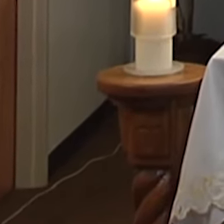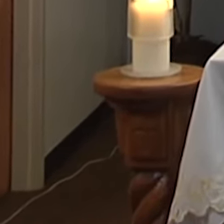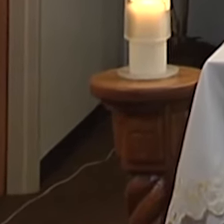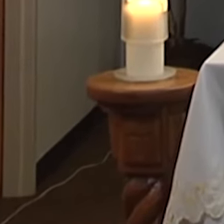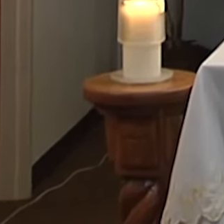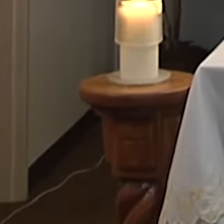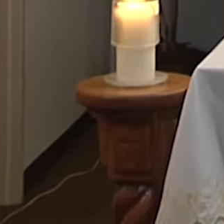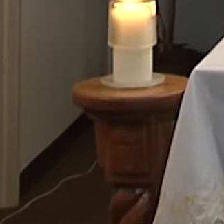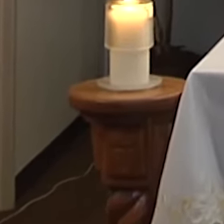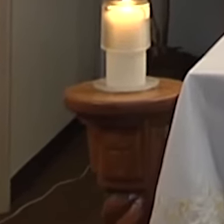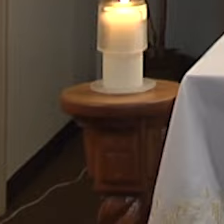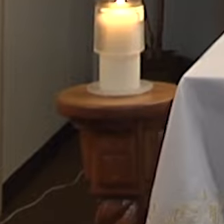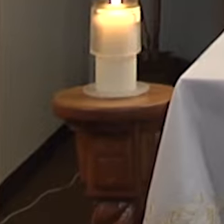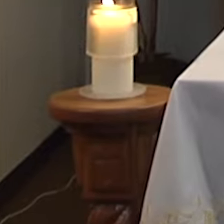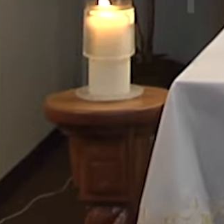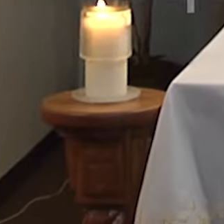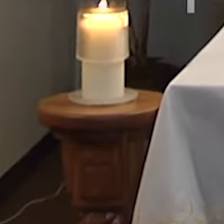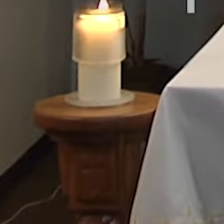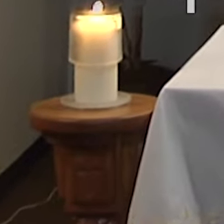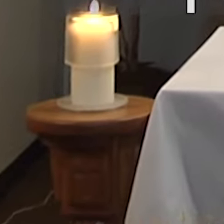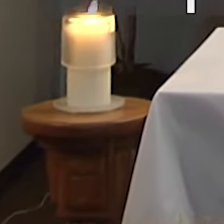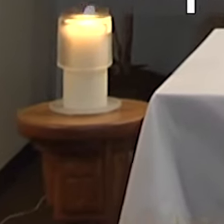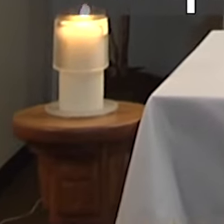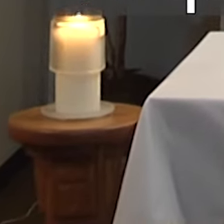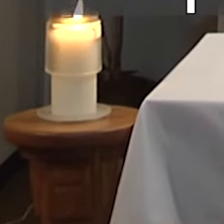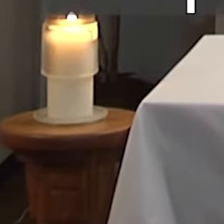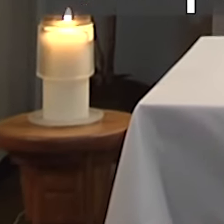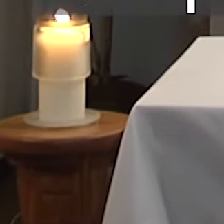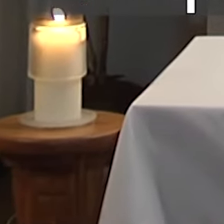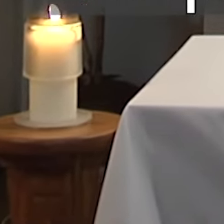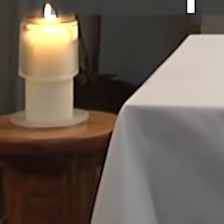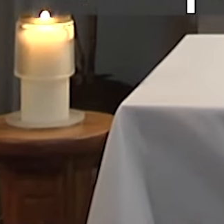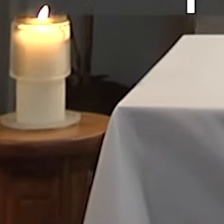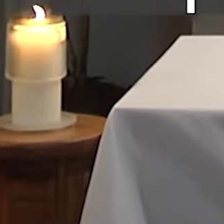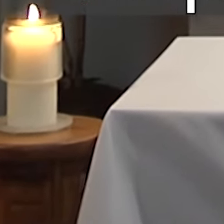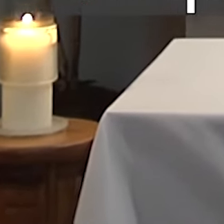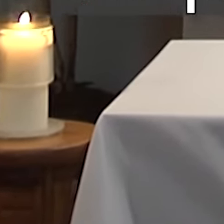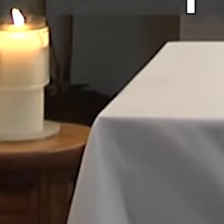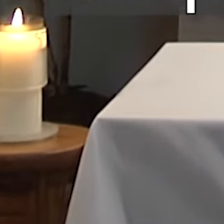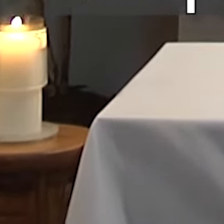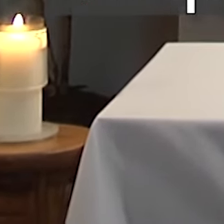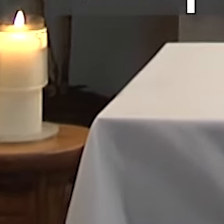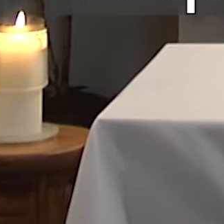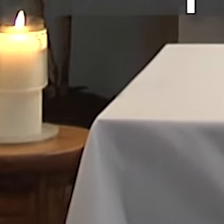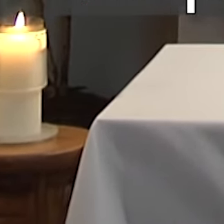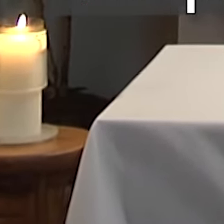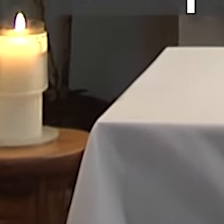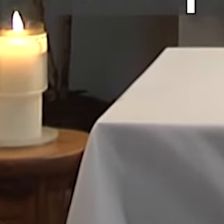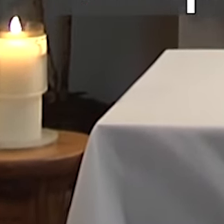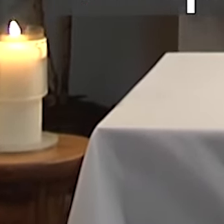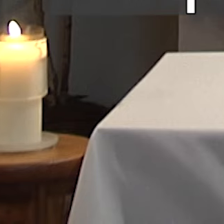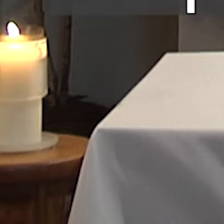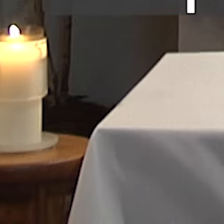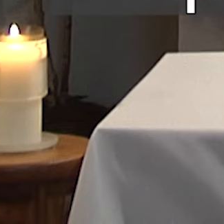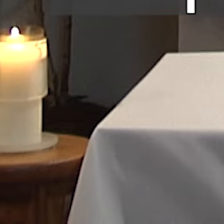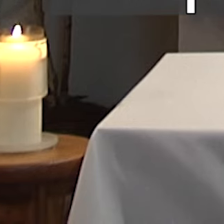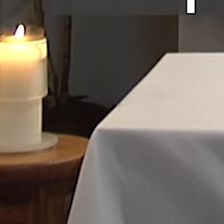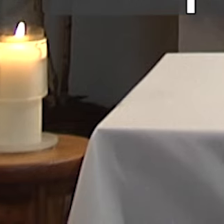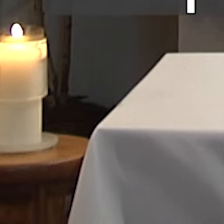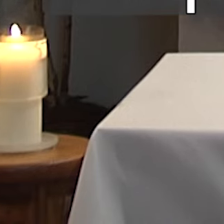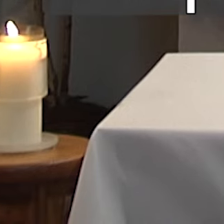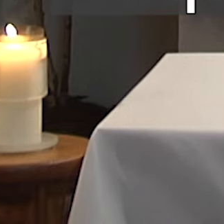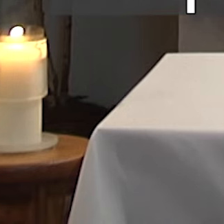Aclamemos al Señor con alegría, habitantes de toda la tierra.